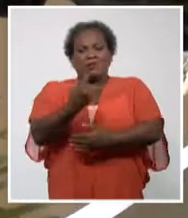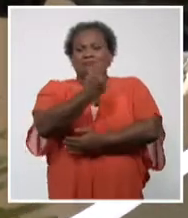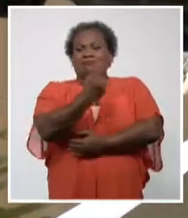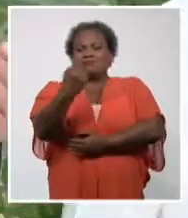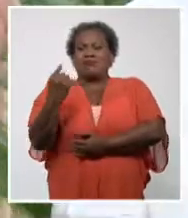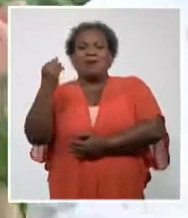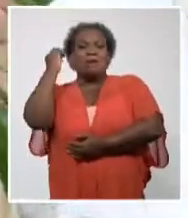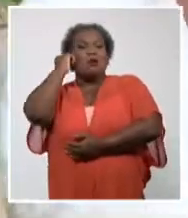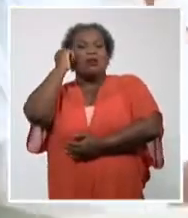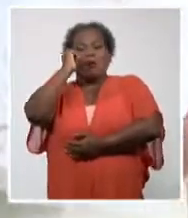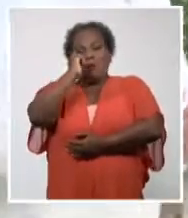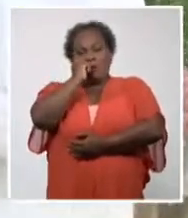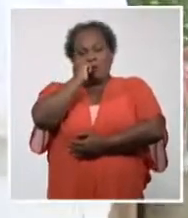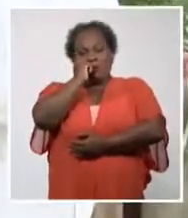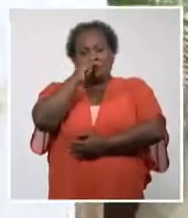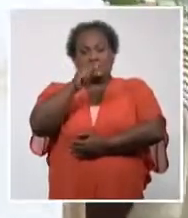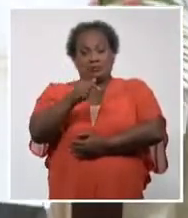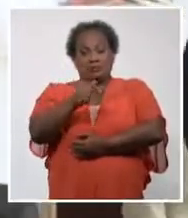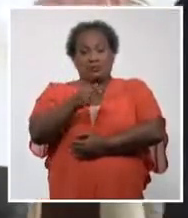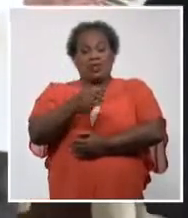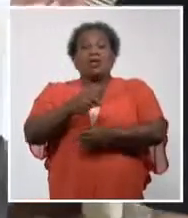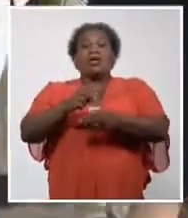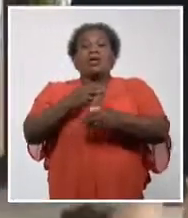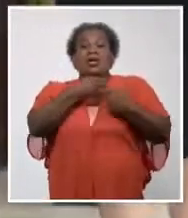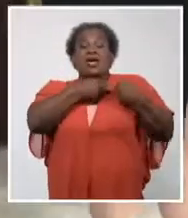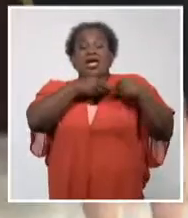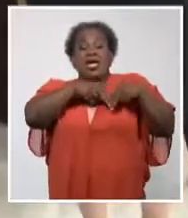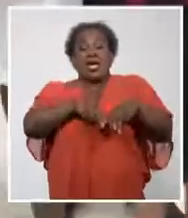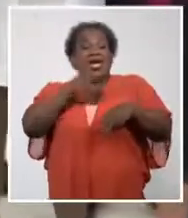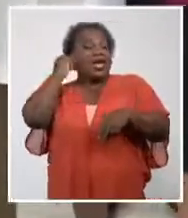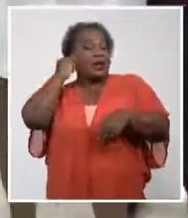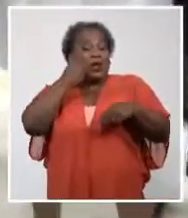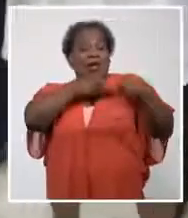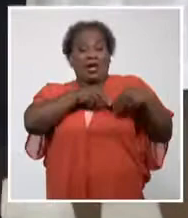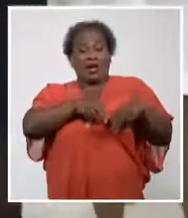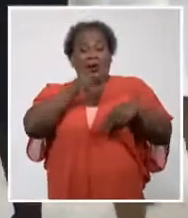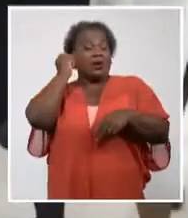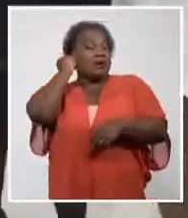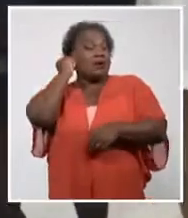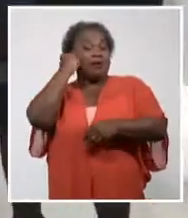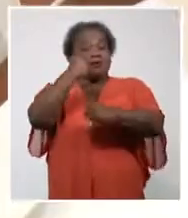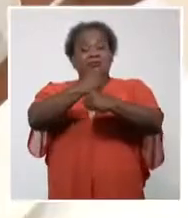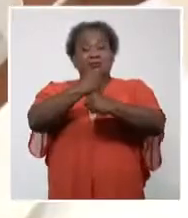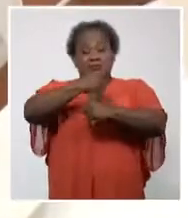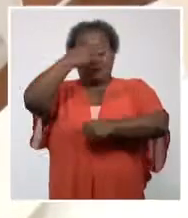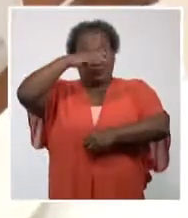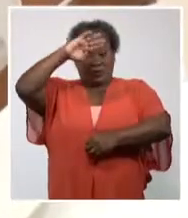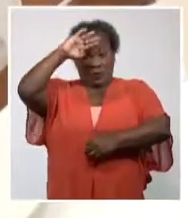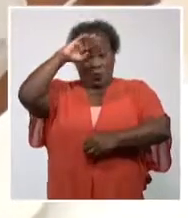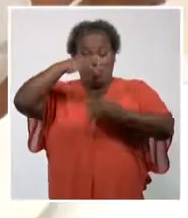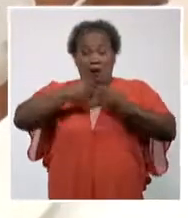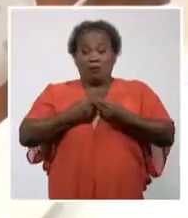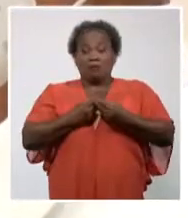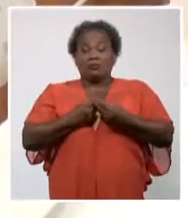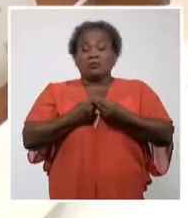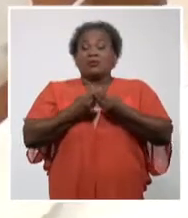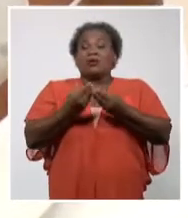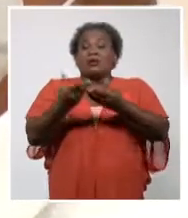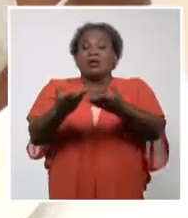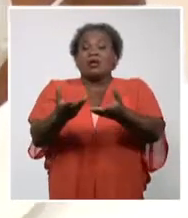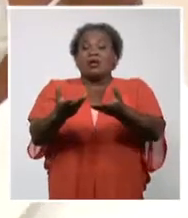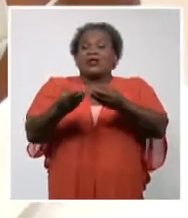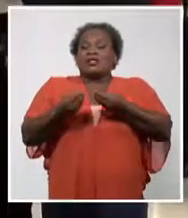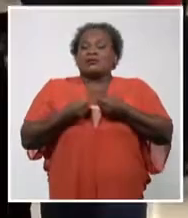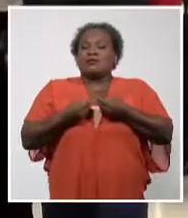cada mujer el título de héroes o heroínas del trabajo de la república de cuba fue recibido de manos del presidente